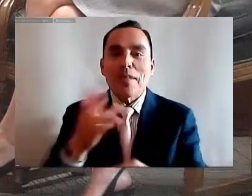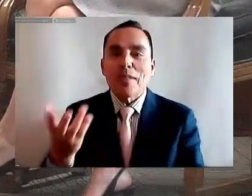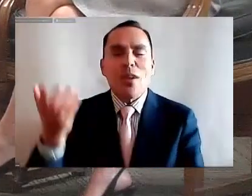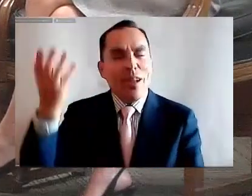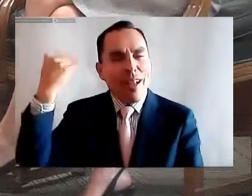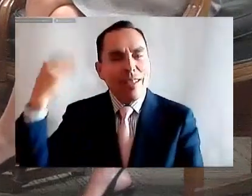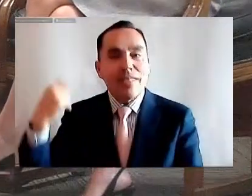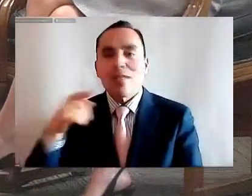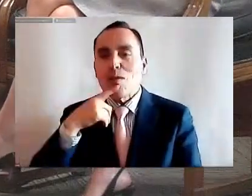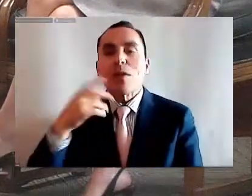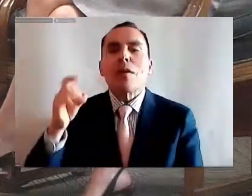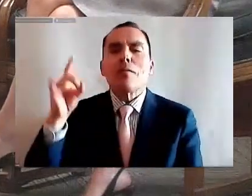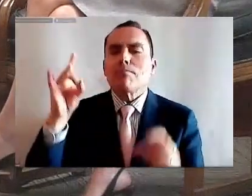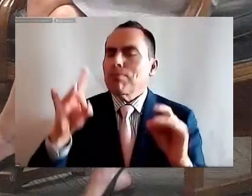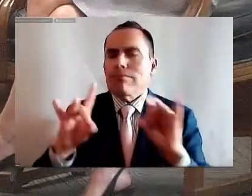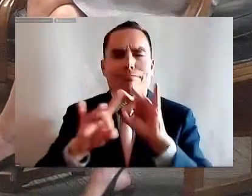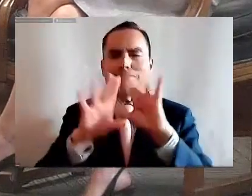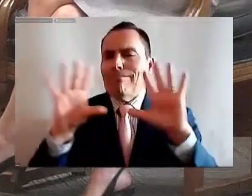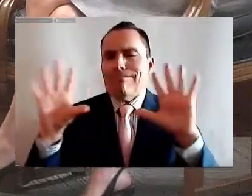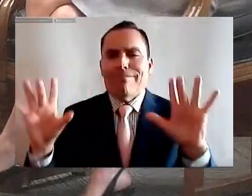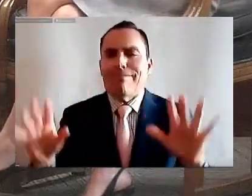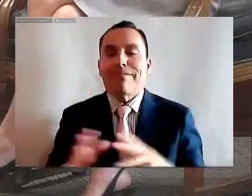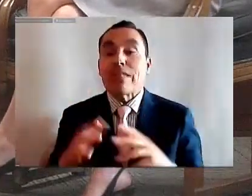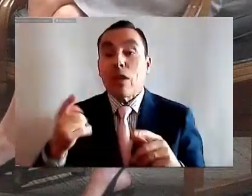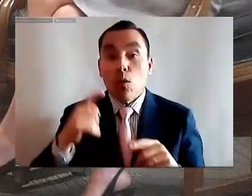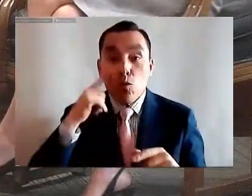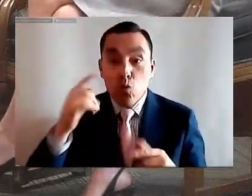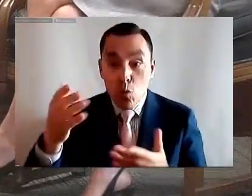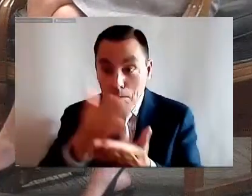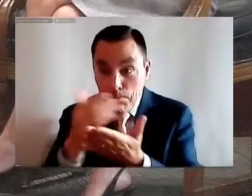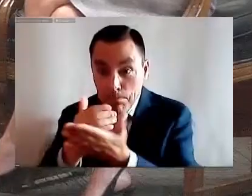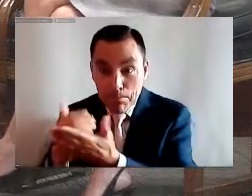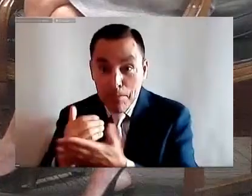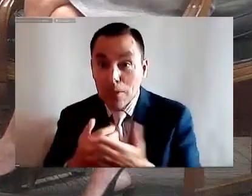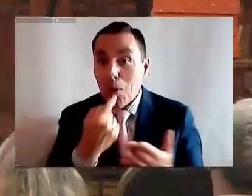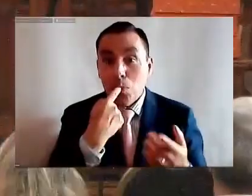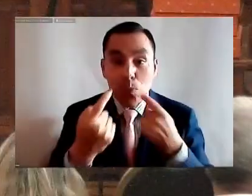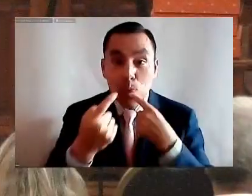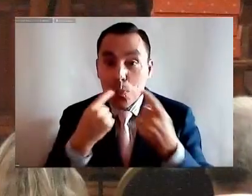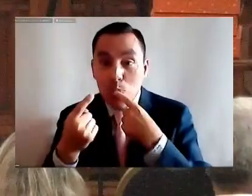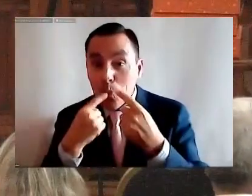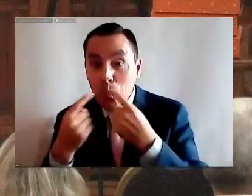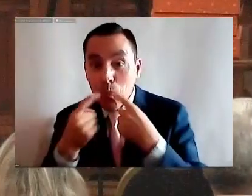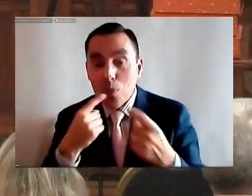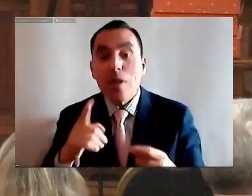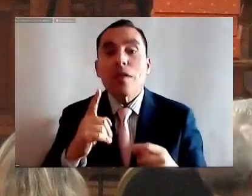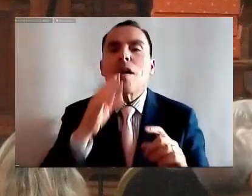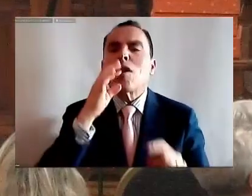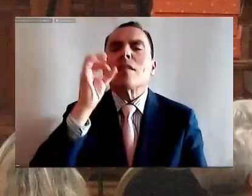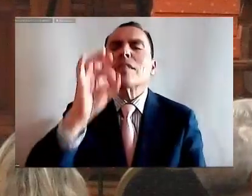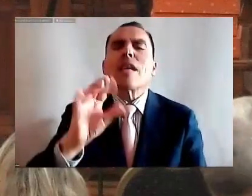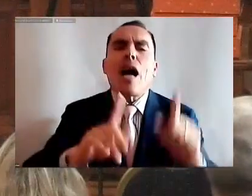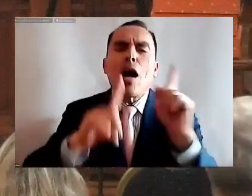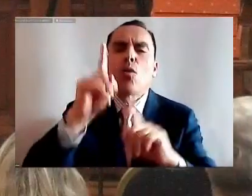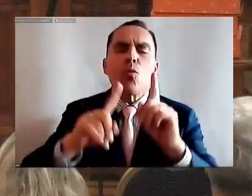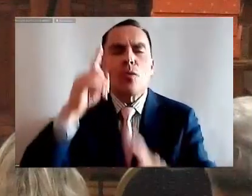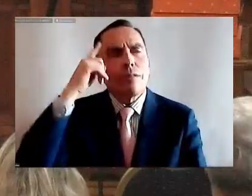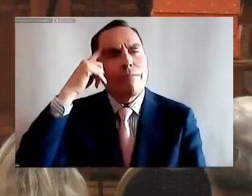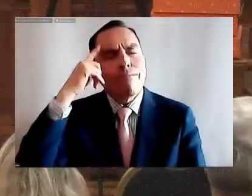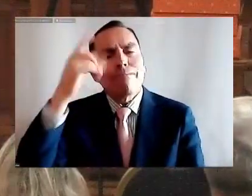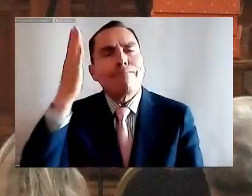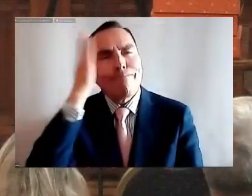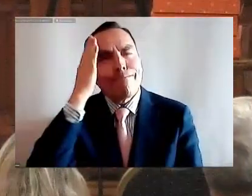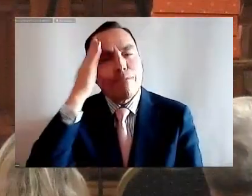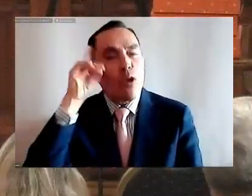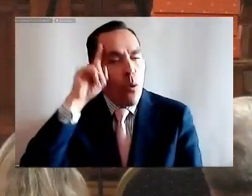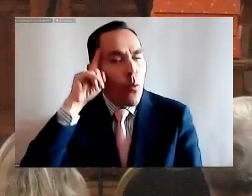qué maravilla. Pero quiero, mientras recolectan preguntas, yo quiero como decir algunas cuestiones que me vienen a la cabeza con lo que ustedes dicen. Yo leí